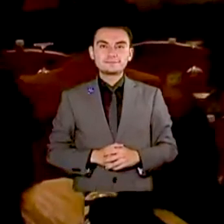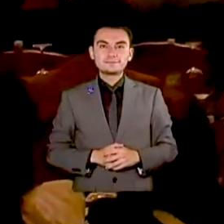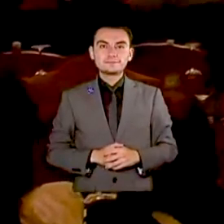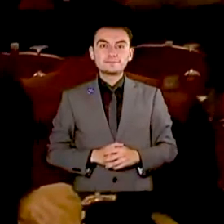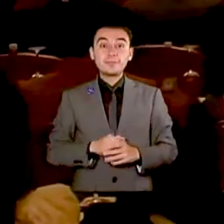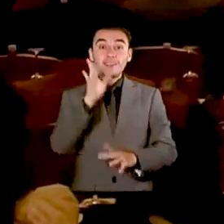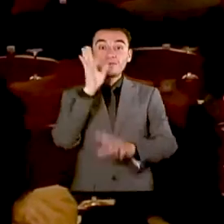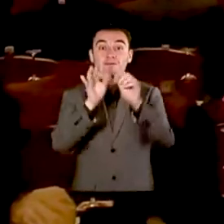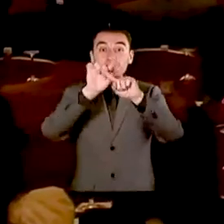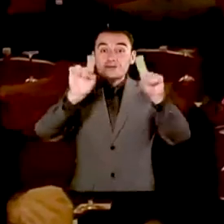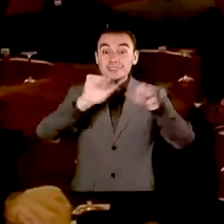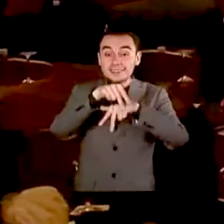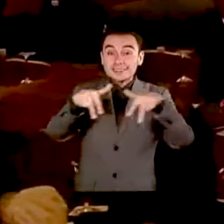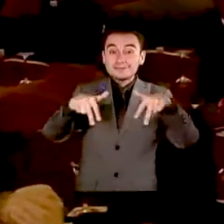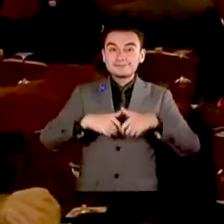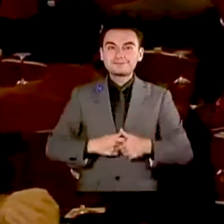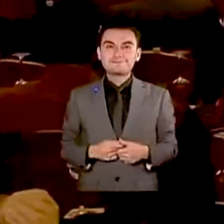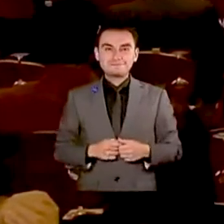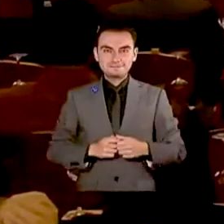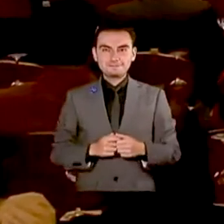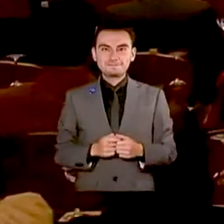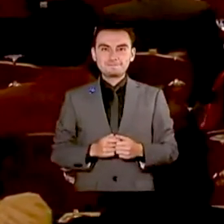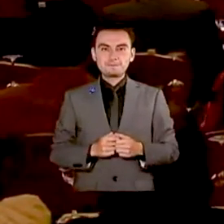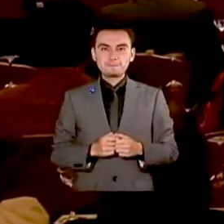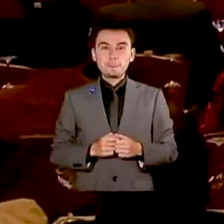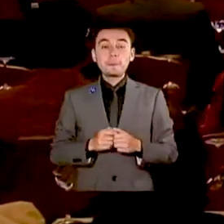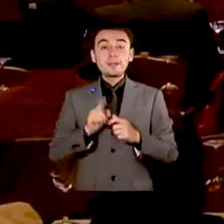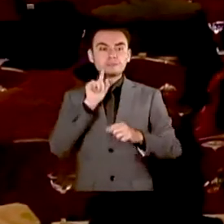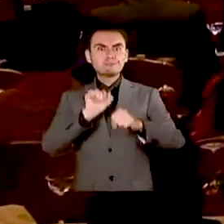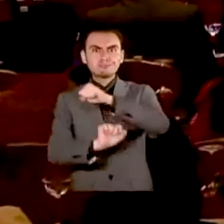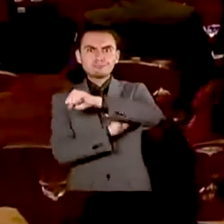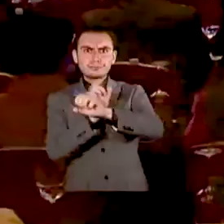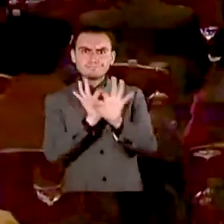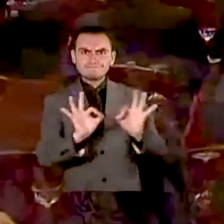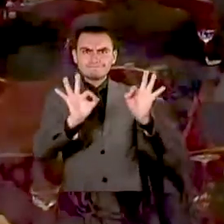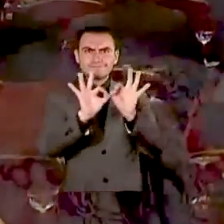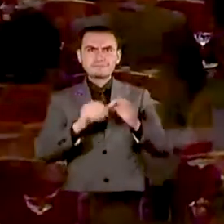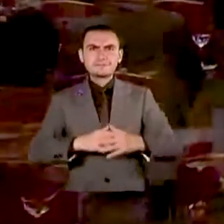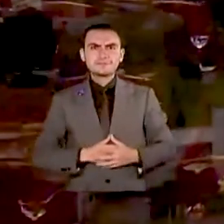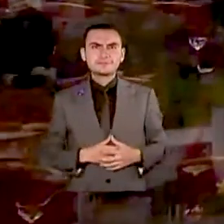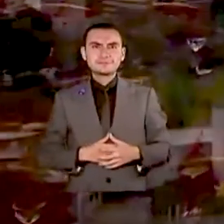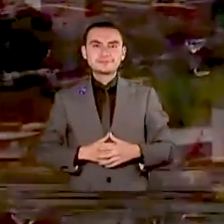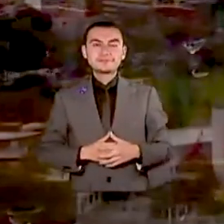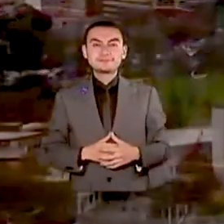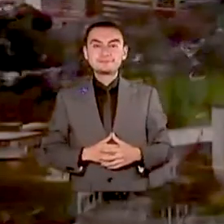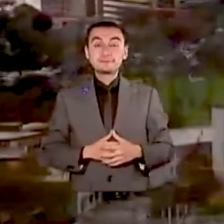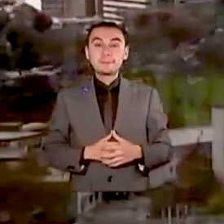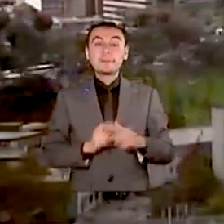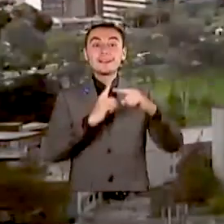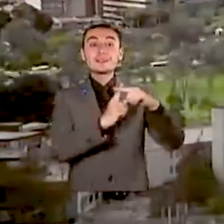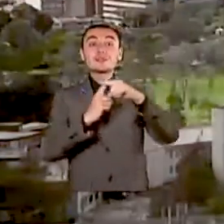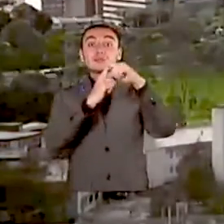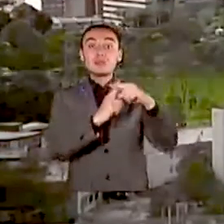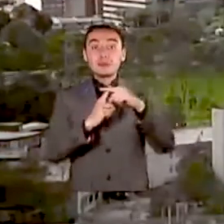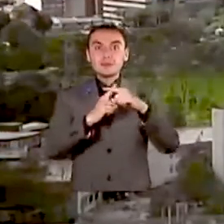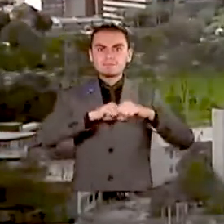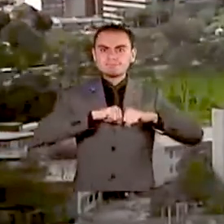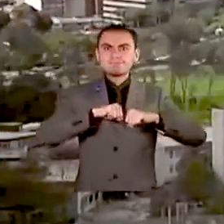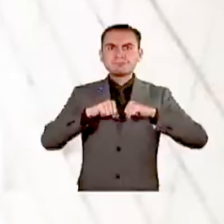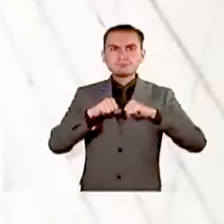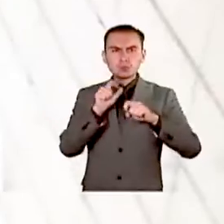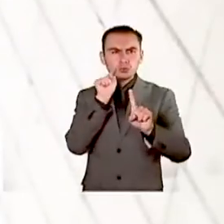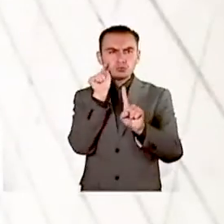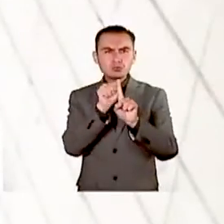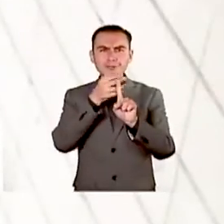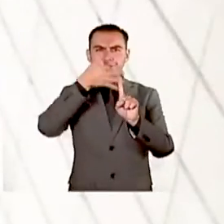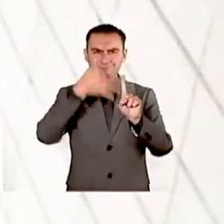Enfoque diferencial y de género. El principal pilar institucional. La Procuraduría General de la Nación